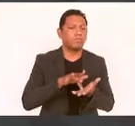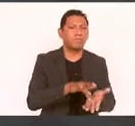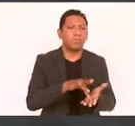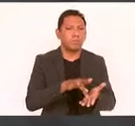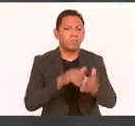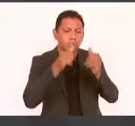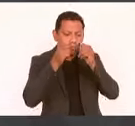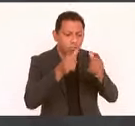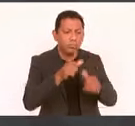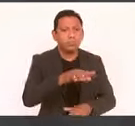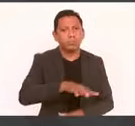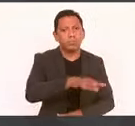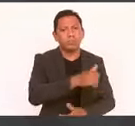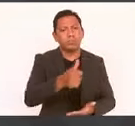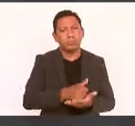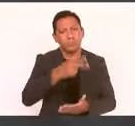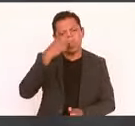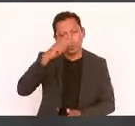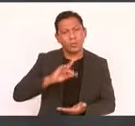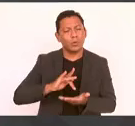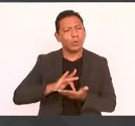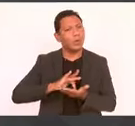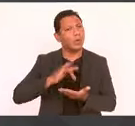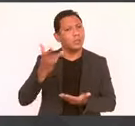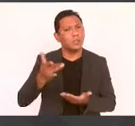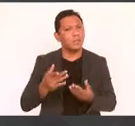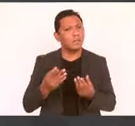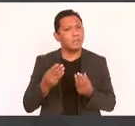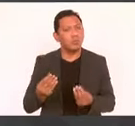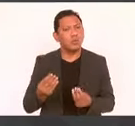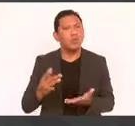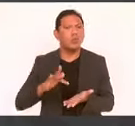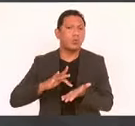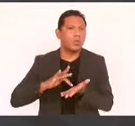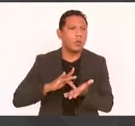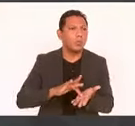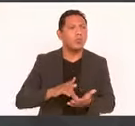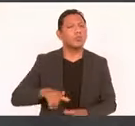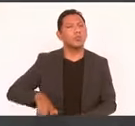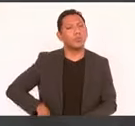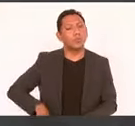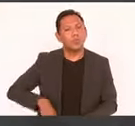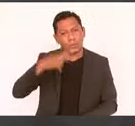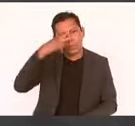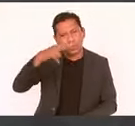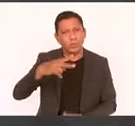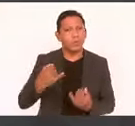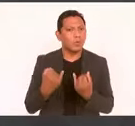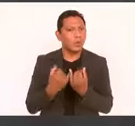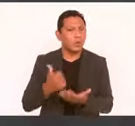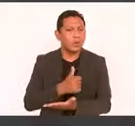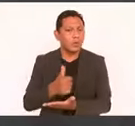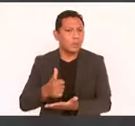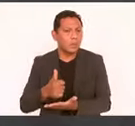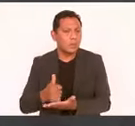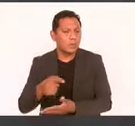damnificados en la Ciudad de México. Agradecemos mucho el apoyo del Gobierno de México a la ciudad y en